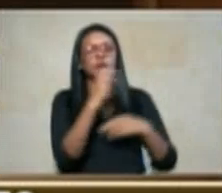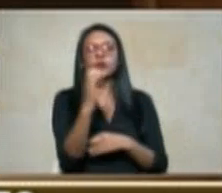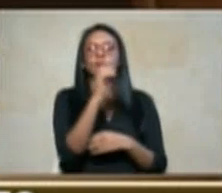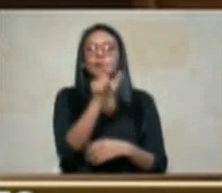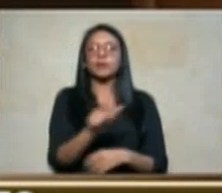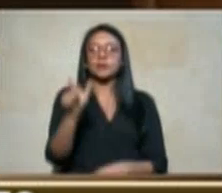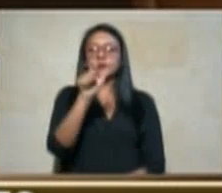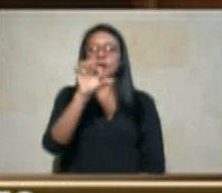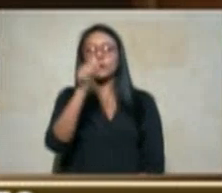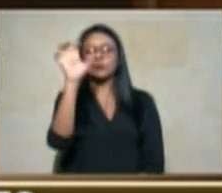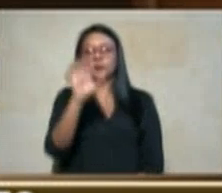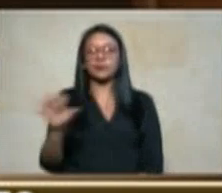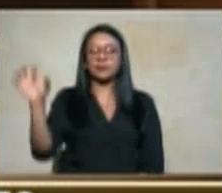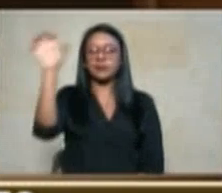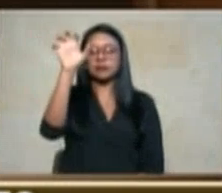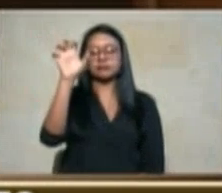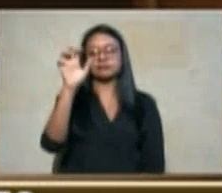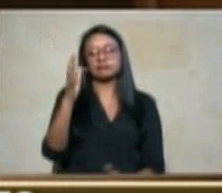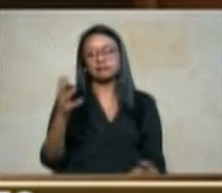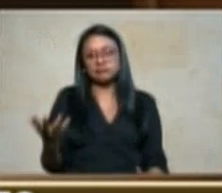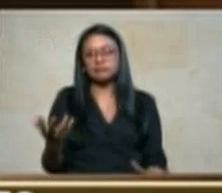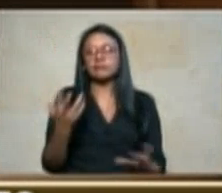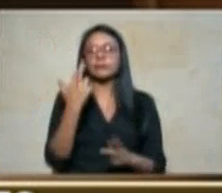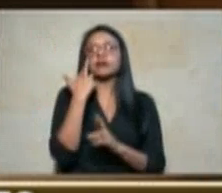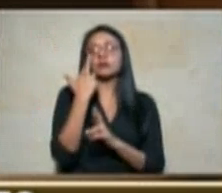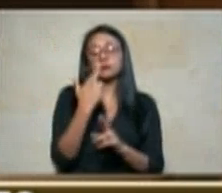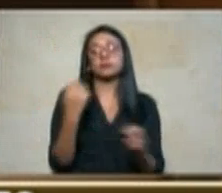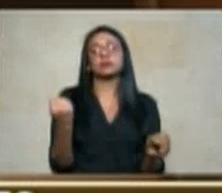colombianos en el exterior. Por supuesto,